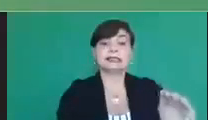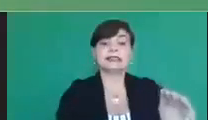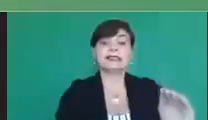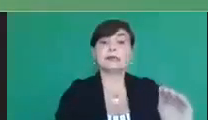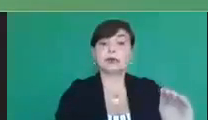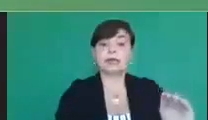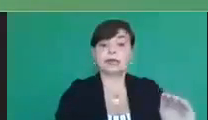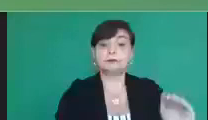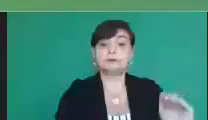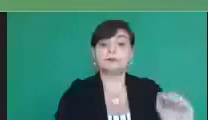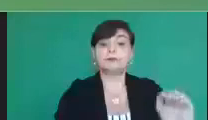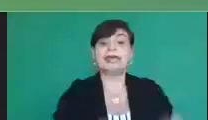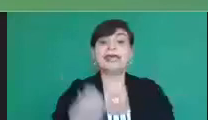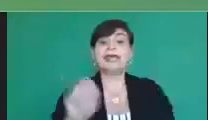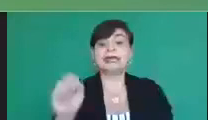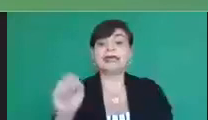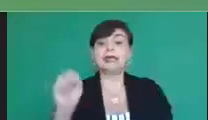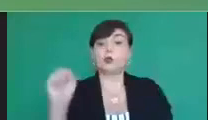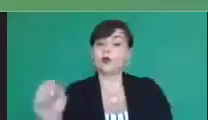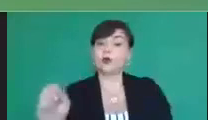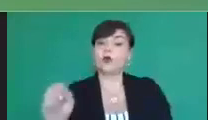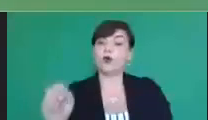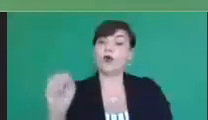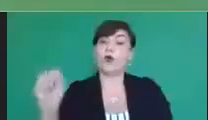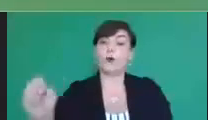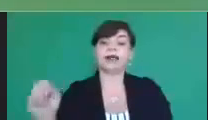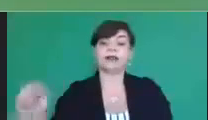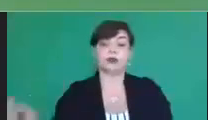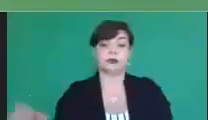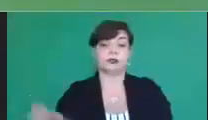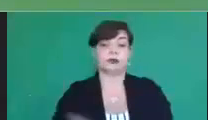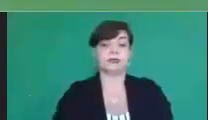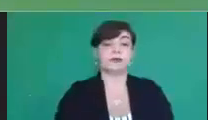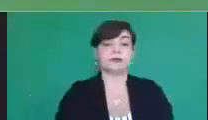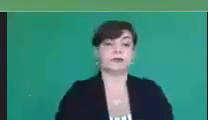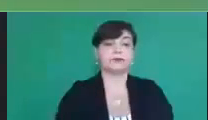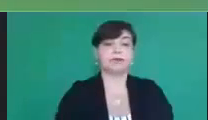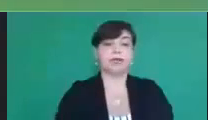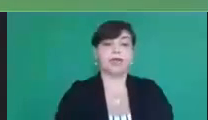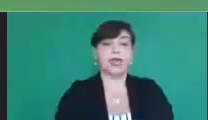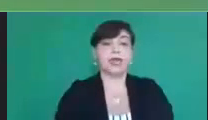se podía elegir uno o varias opciones.